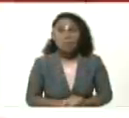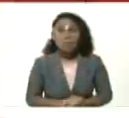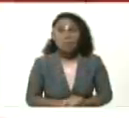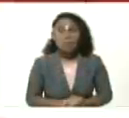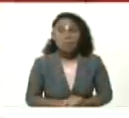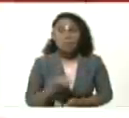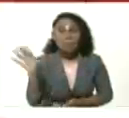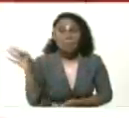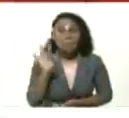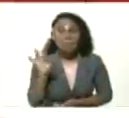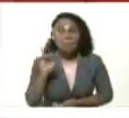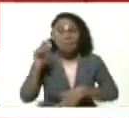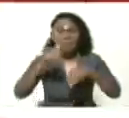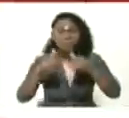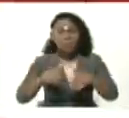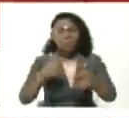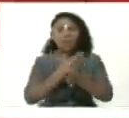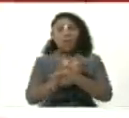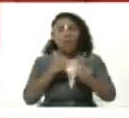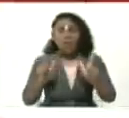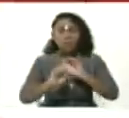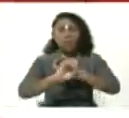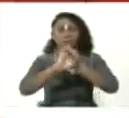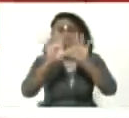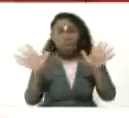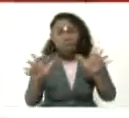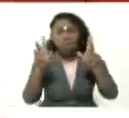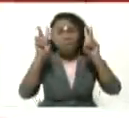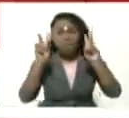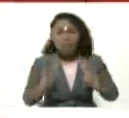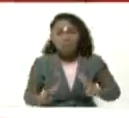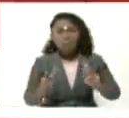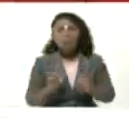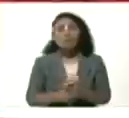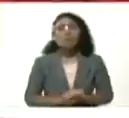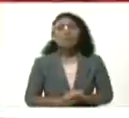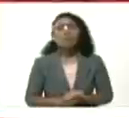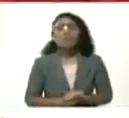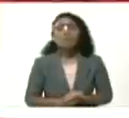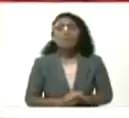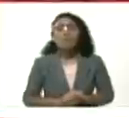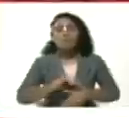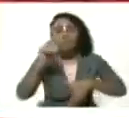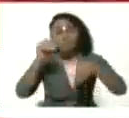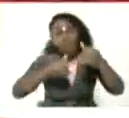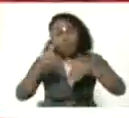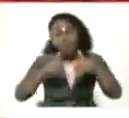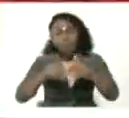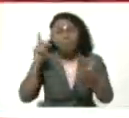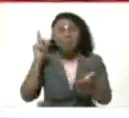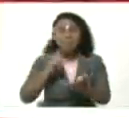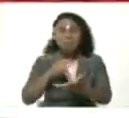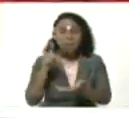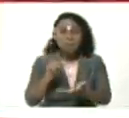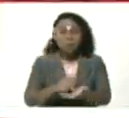Electo en unas elecciones libres, transparentes, en unas elecciones de